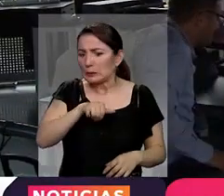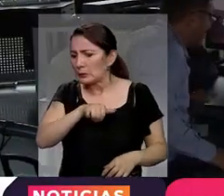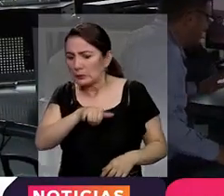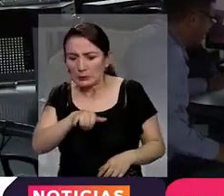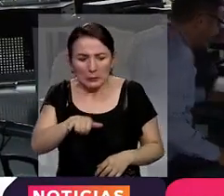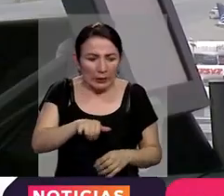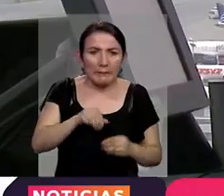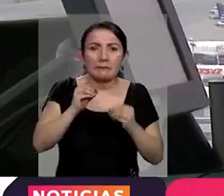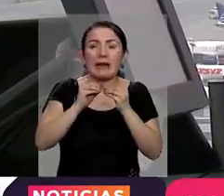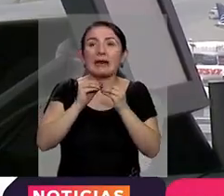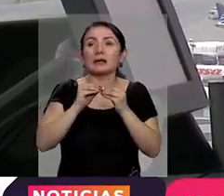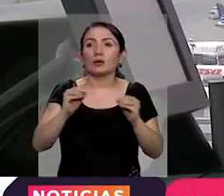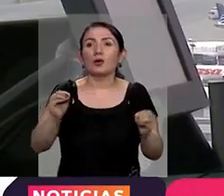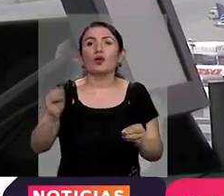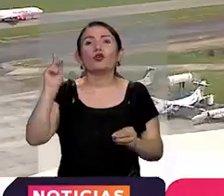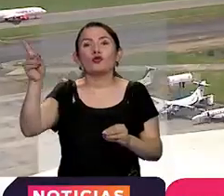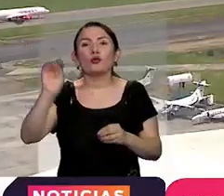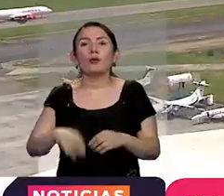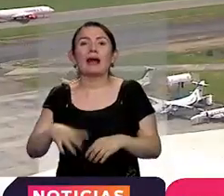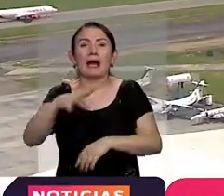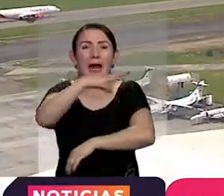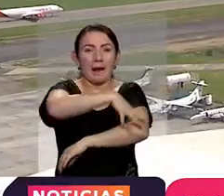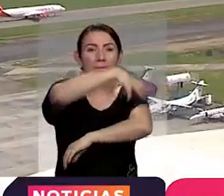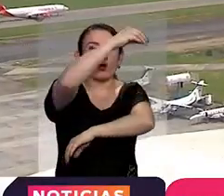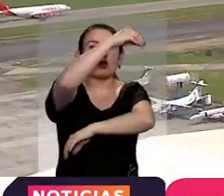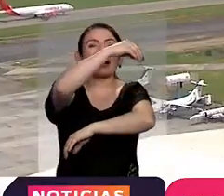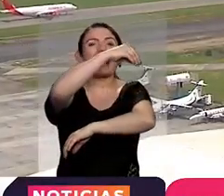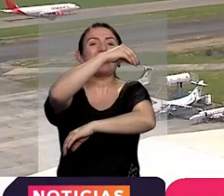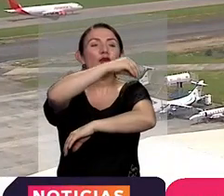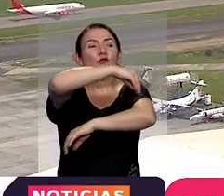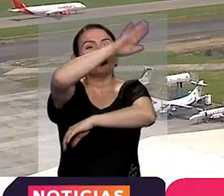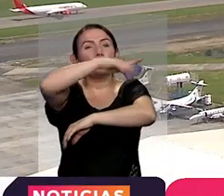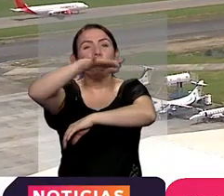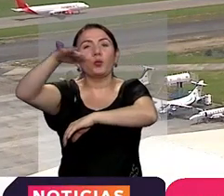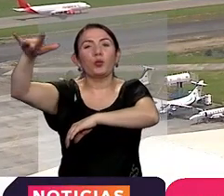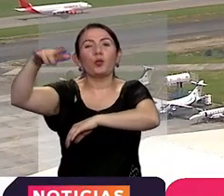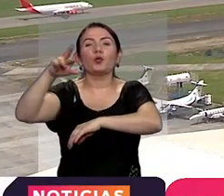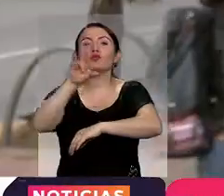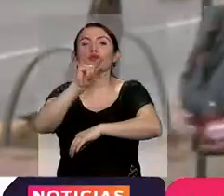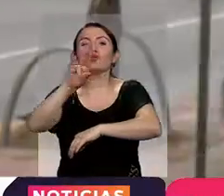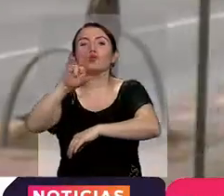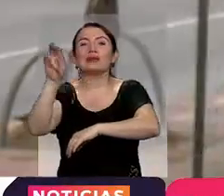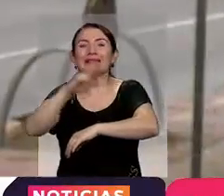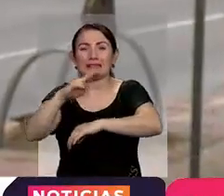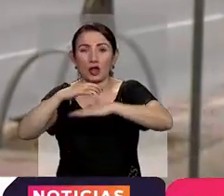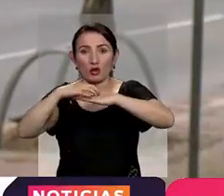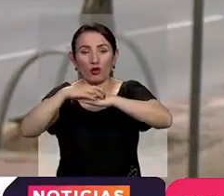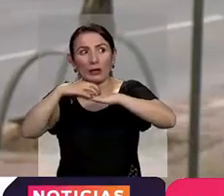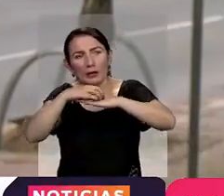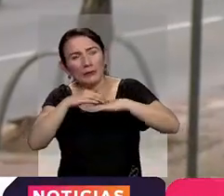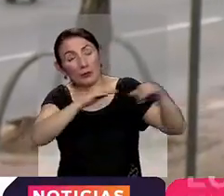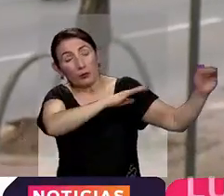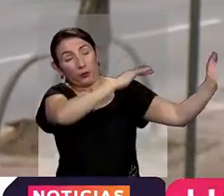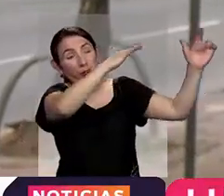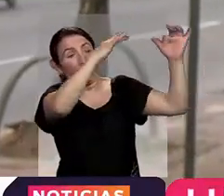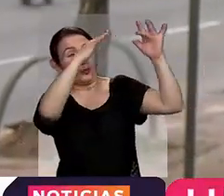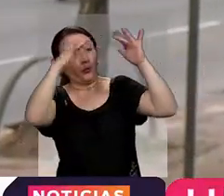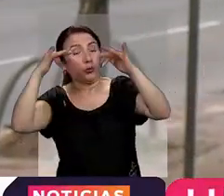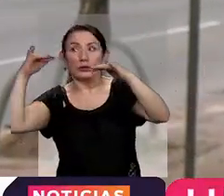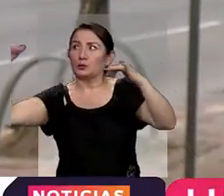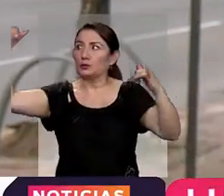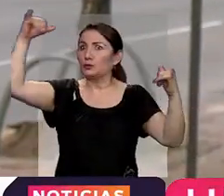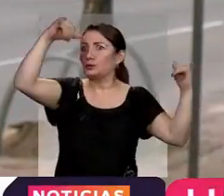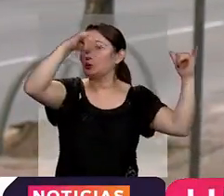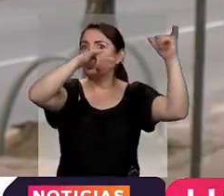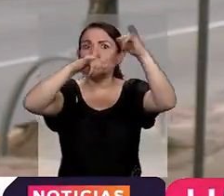suma la alerta por la fumarola del volcán Nevado del Ruiz, que alcanza los 27.000 pies de altura. Está prohibido a normativa internacional que cuando